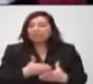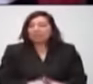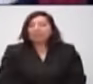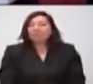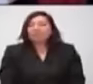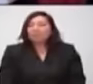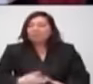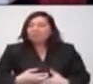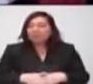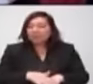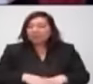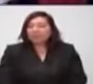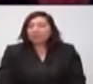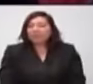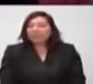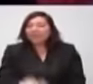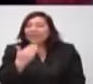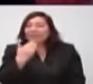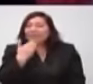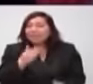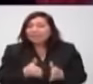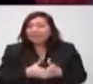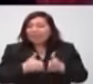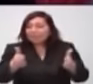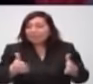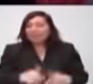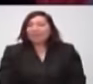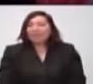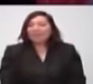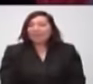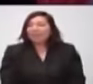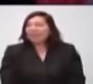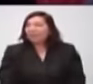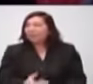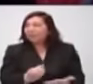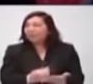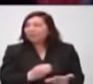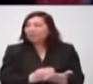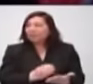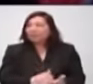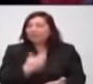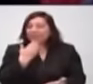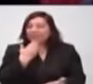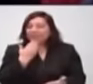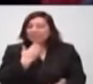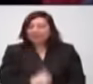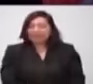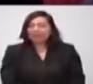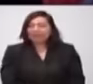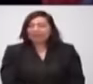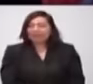del proceso de negociación, quiénes han ampliado estos contratos y quiénes, pues,